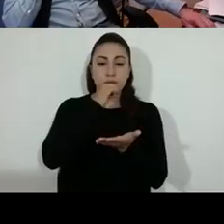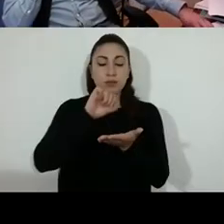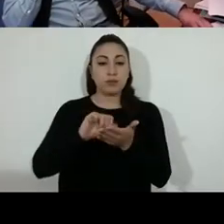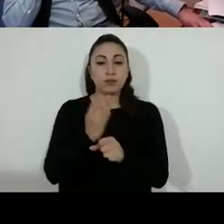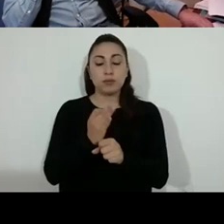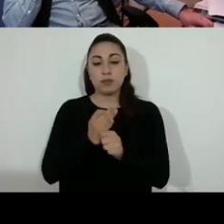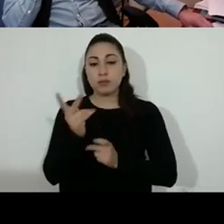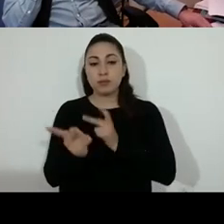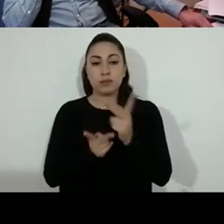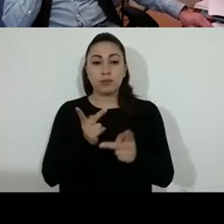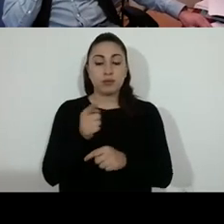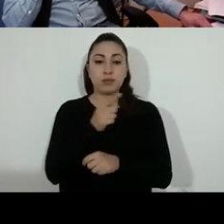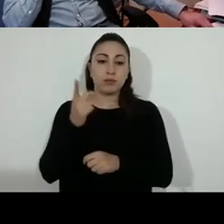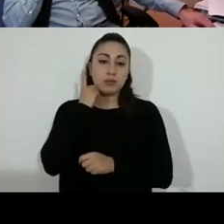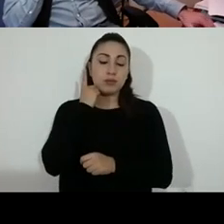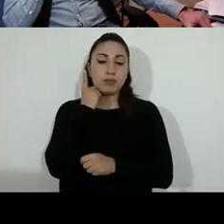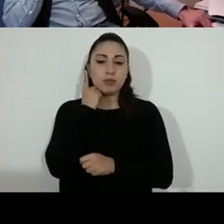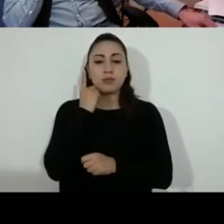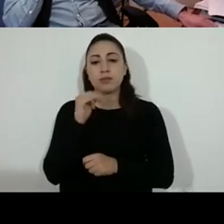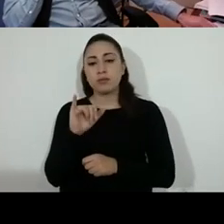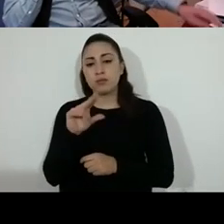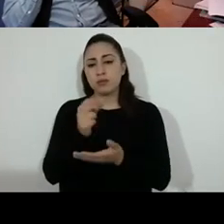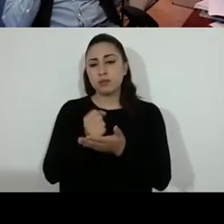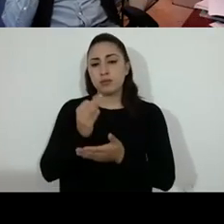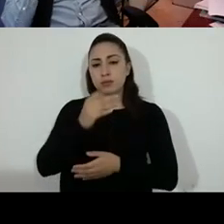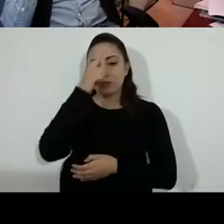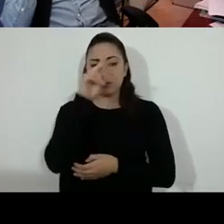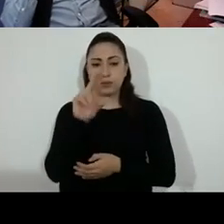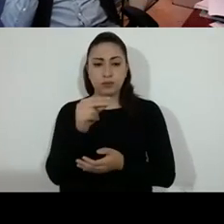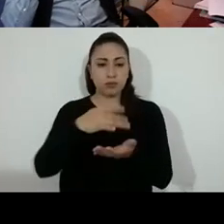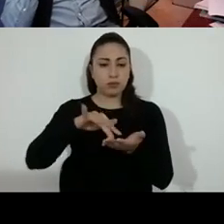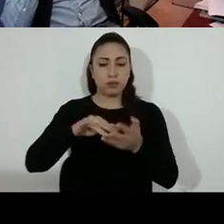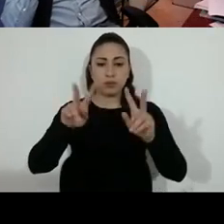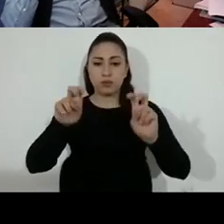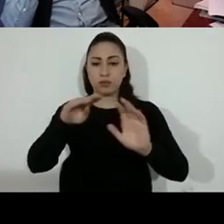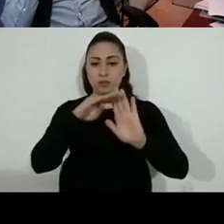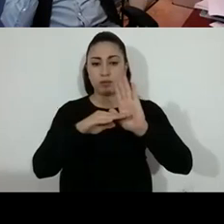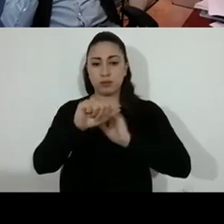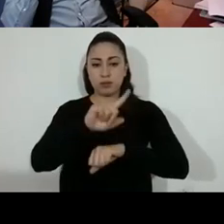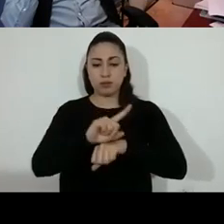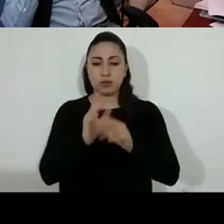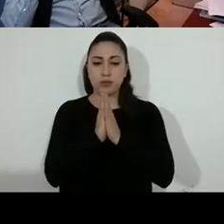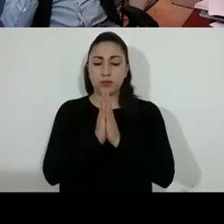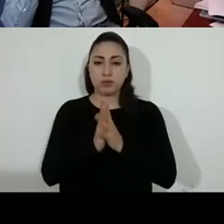estamos en condiciones de obviar la lectura del orden del día y aprobarla en sus términos en un solo acto.